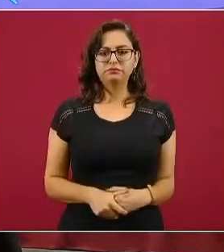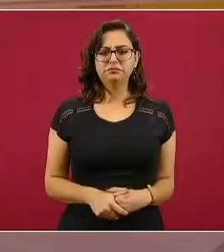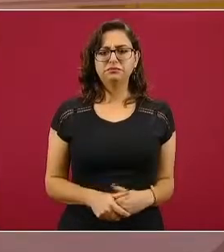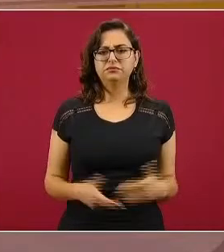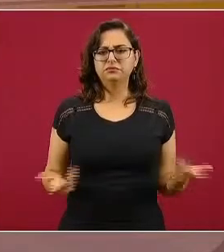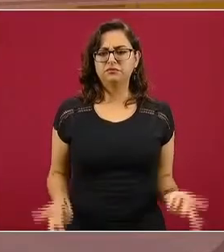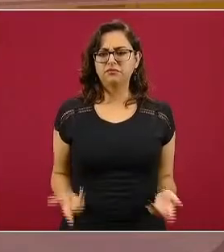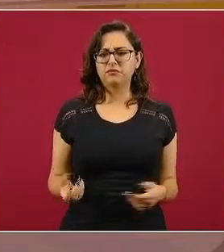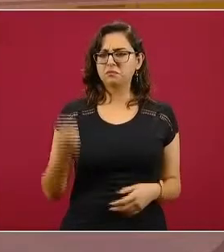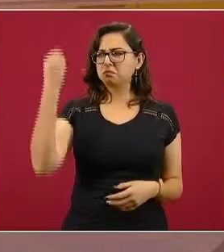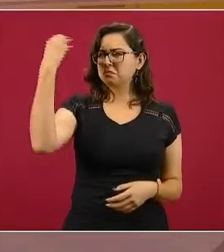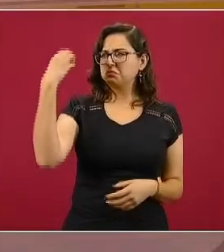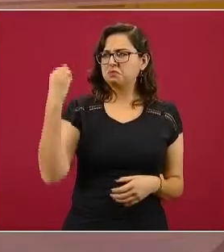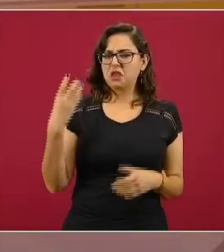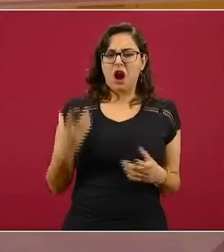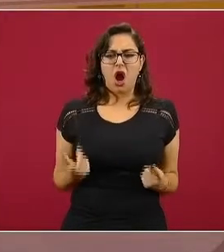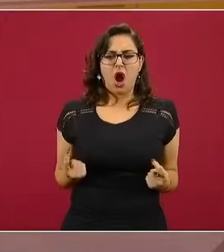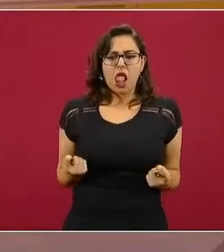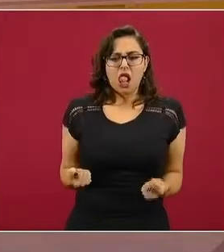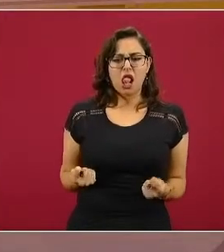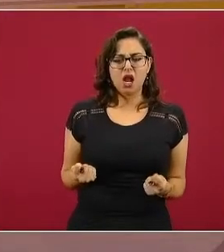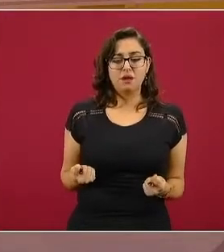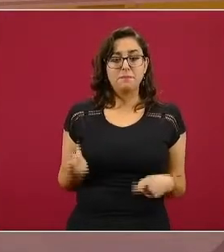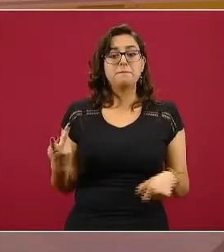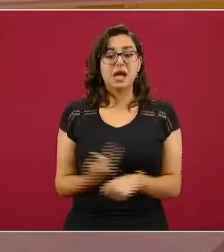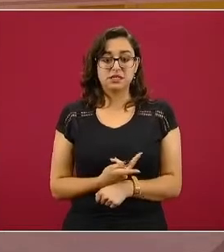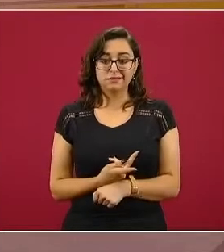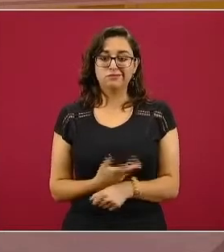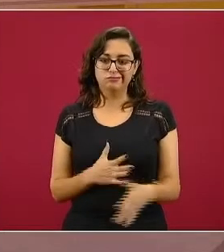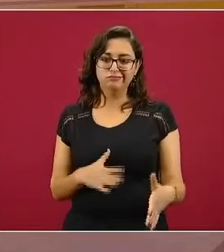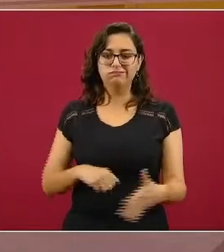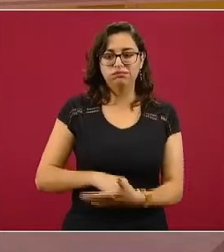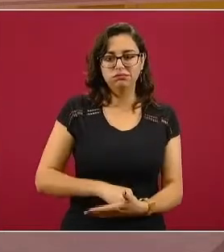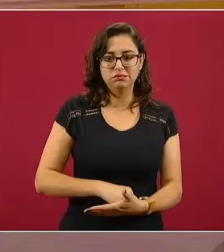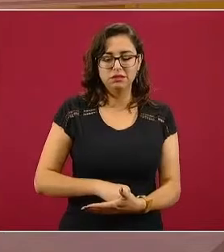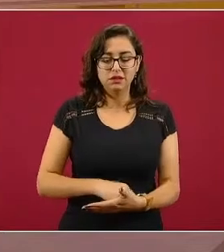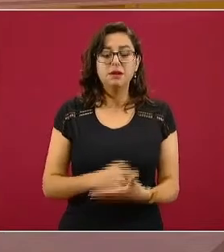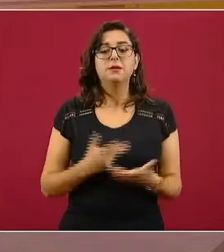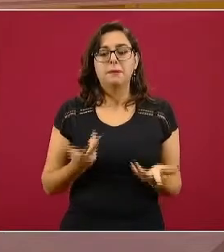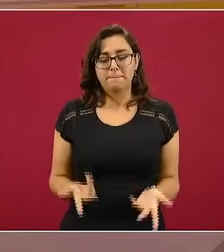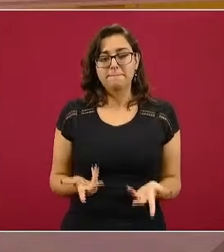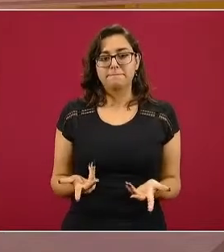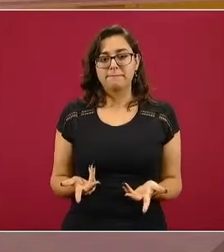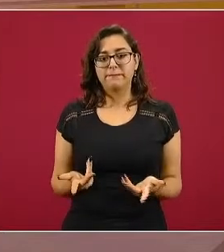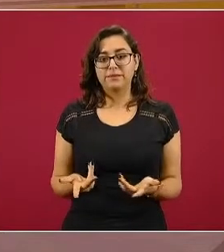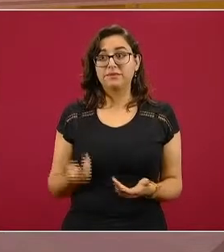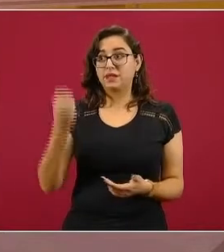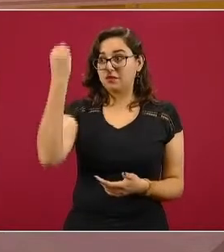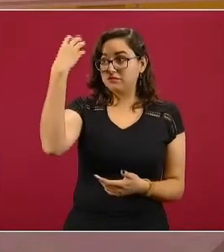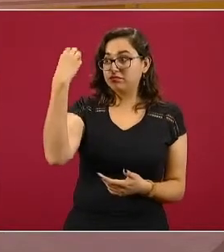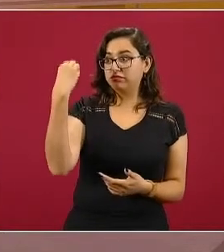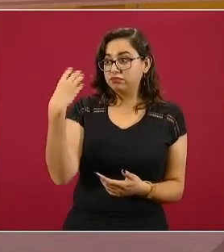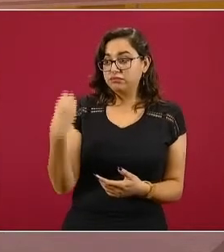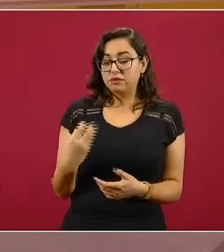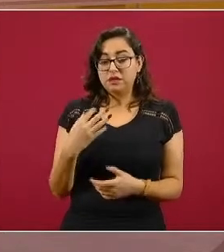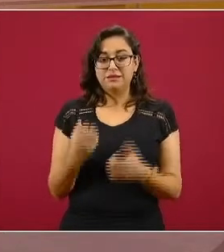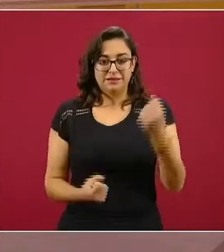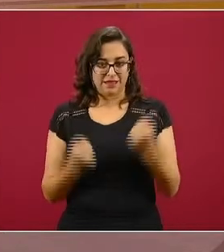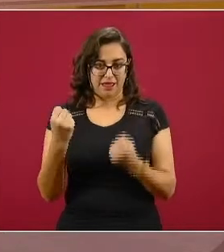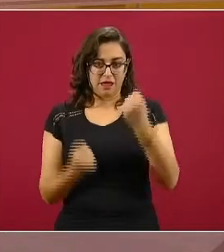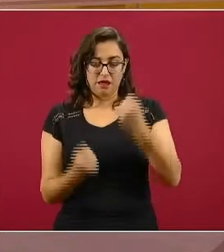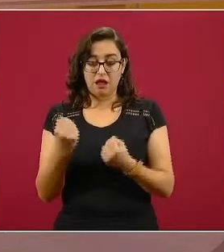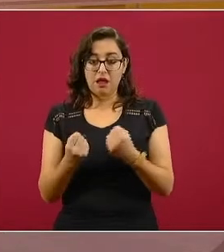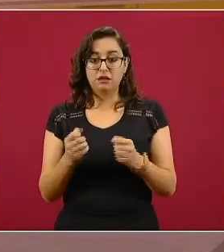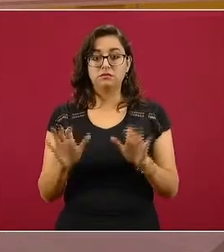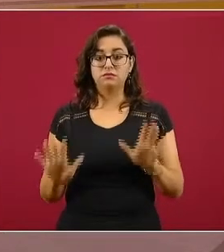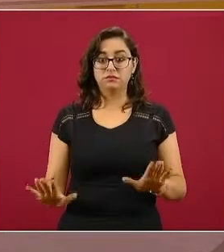respetamos un semáforo? ¿Qué pasa? Pasa esto. El semáforo se diseñó, el semáforo de tránsito, para esto,